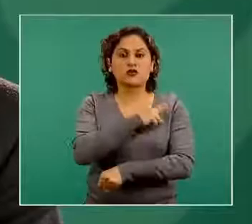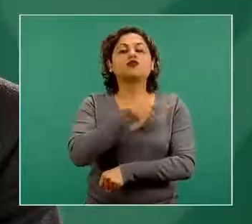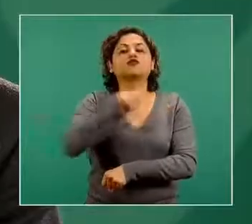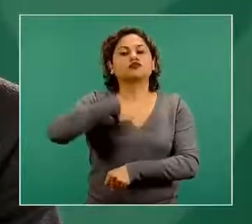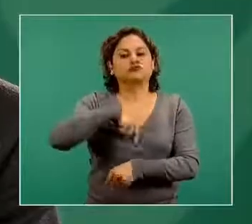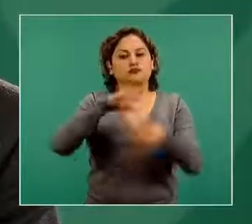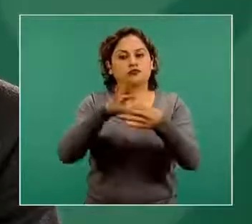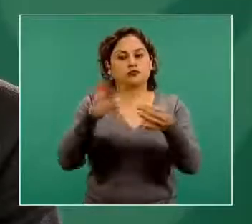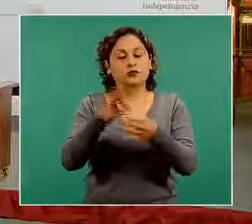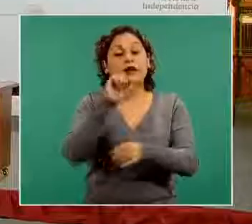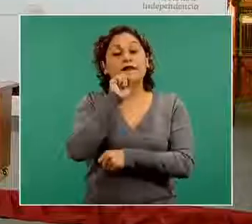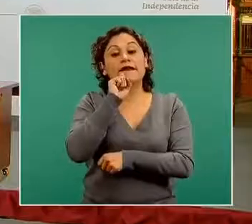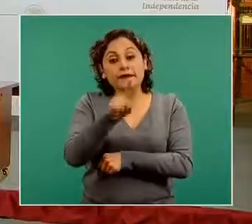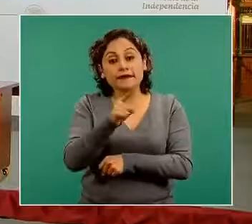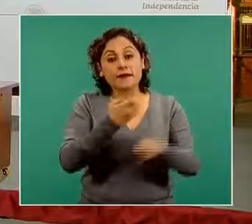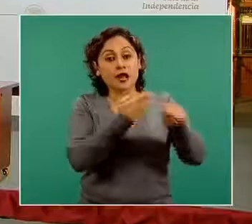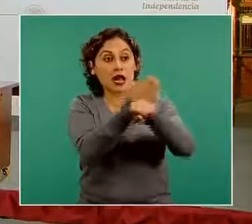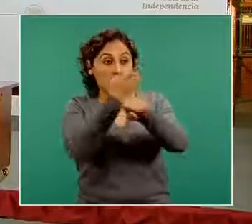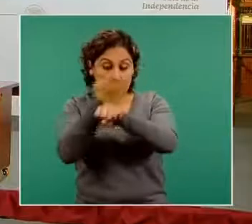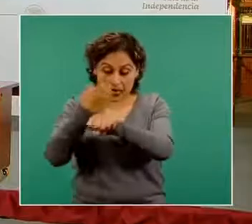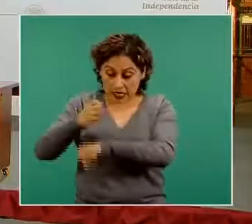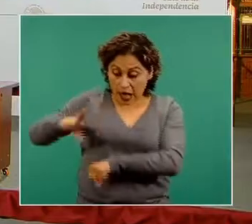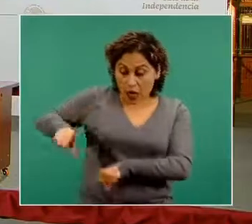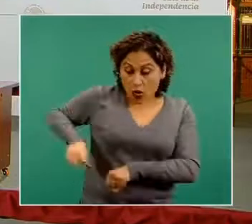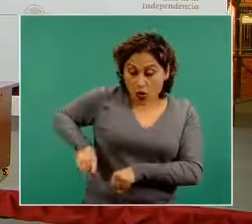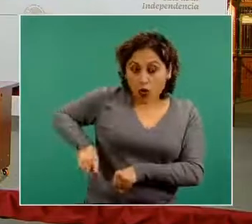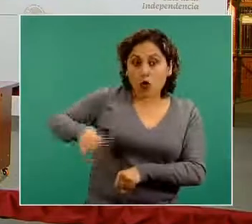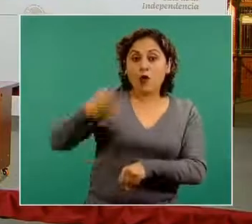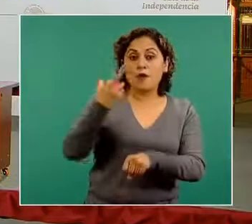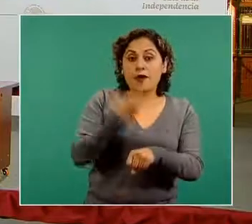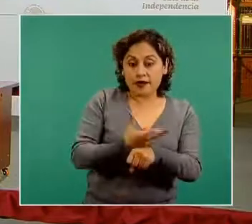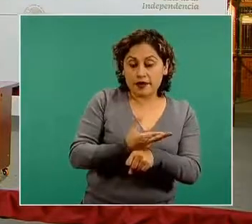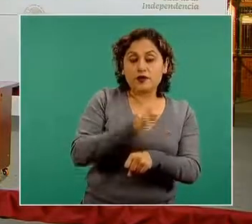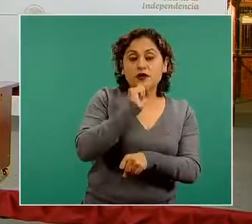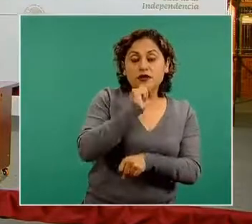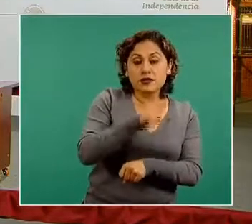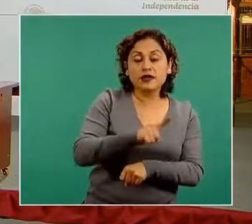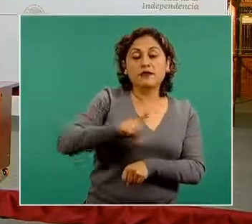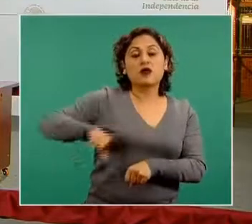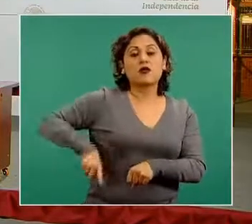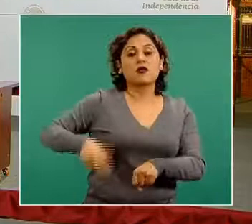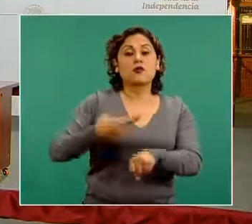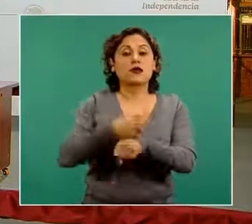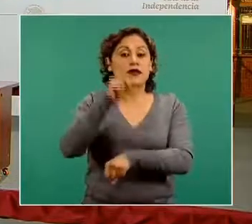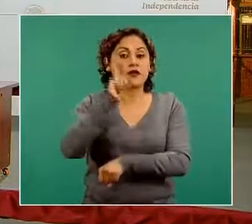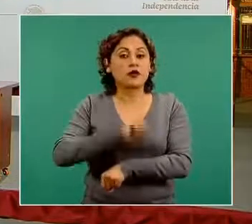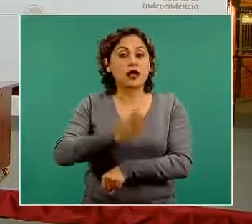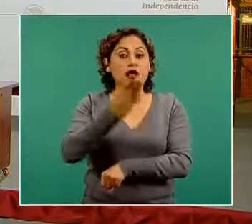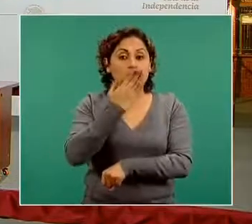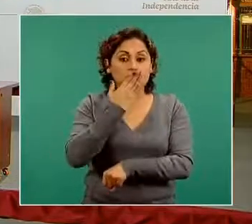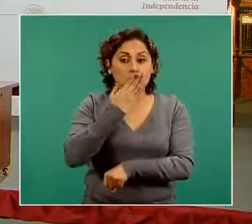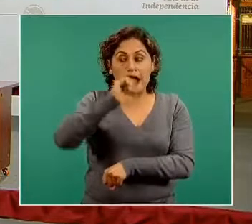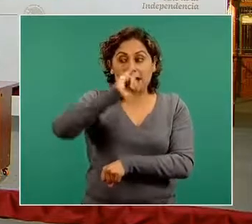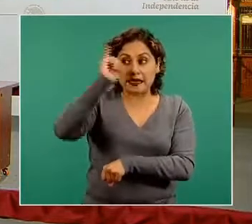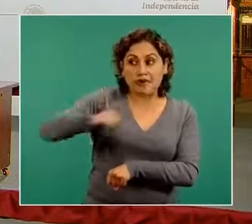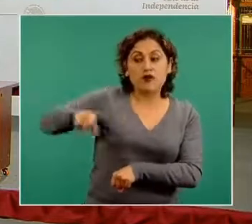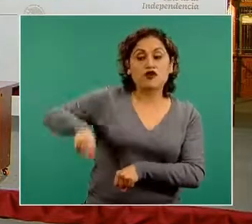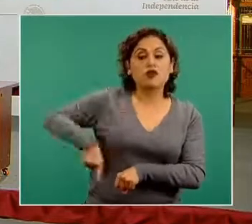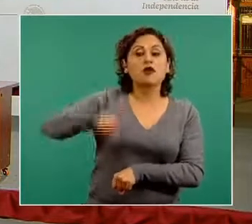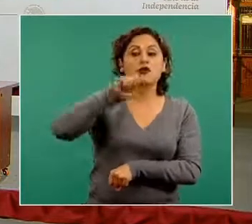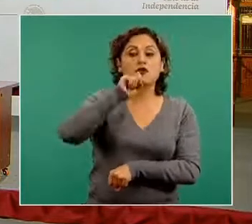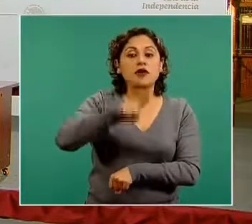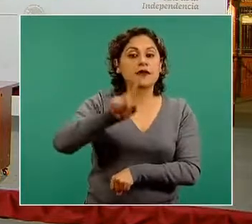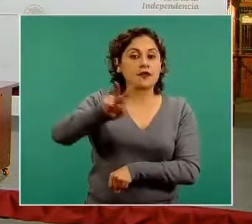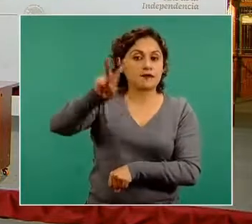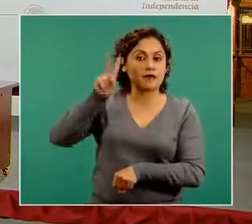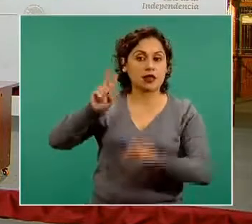los gobernadores y la gobernadora de Sonora y los representantes de la jefa de gobierno en la reunión que les comenté tuvimos el viernes